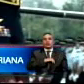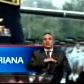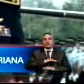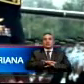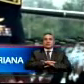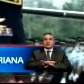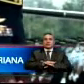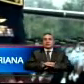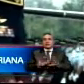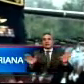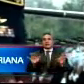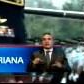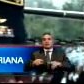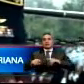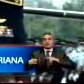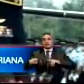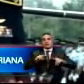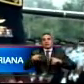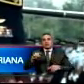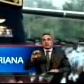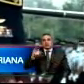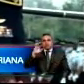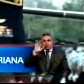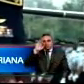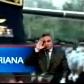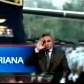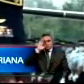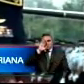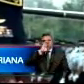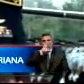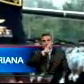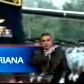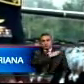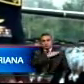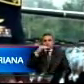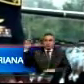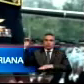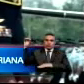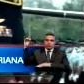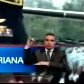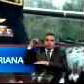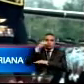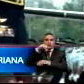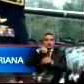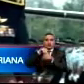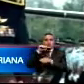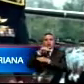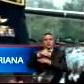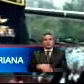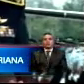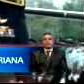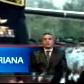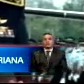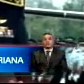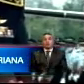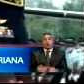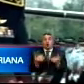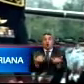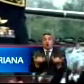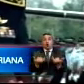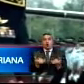parte el comandante general de la Fuerza Aérea Ecuatoriana, que a partir de